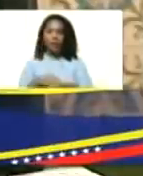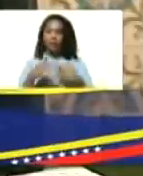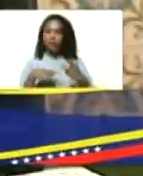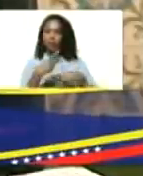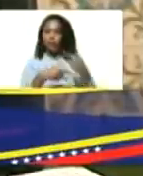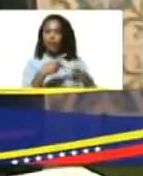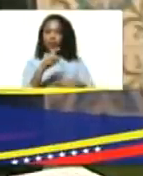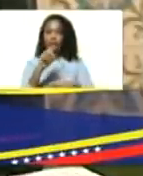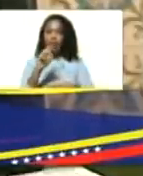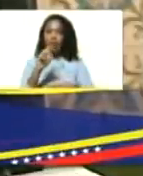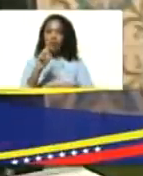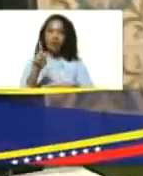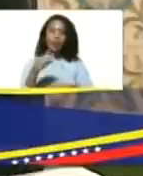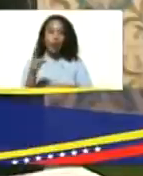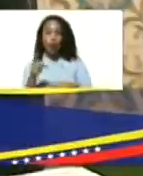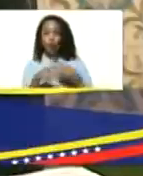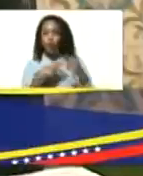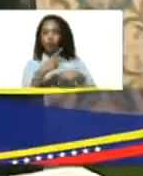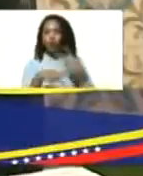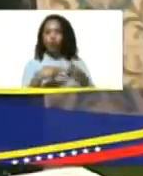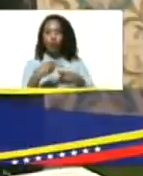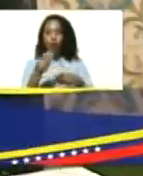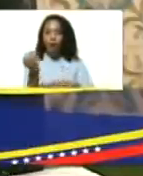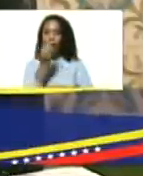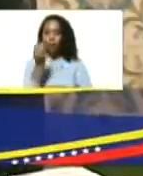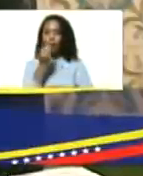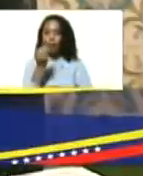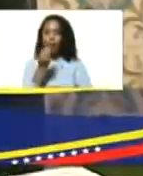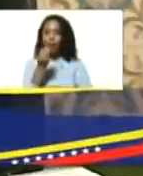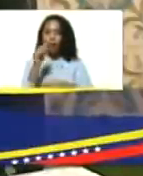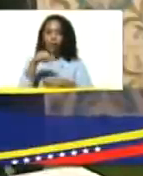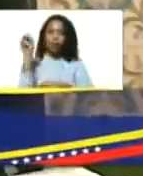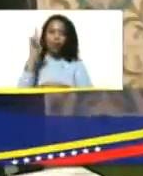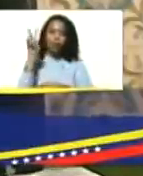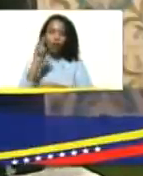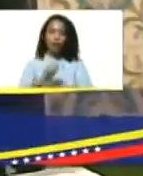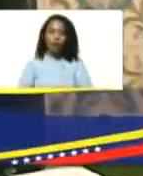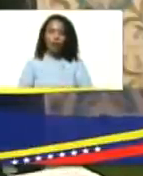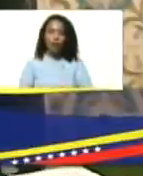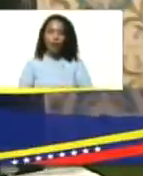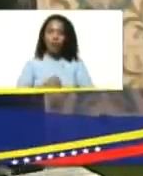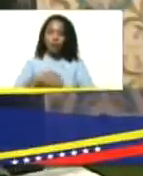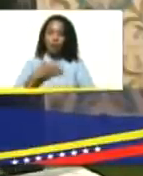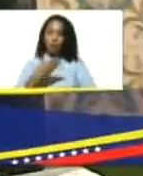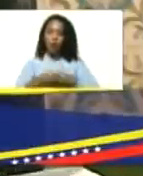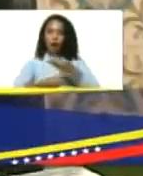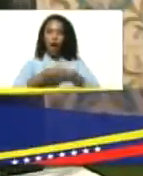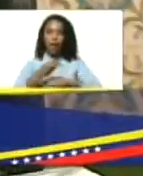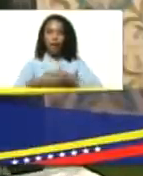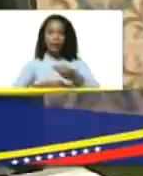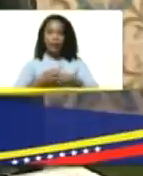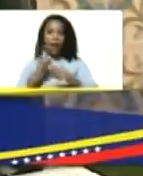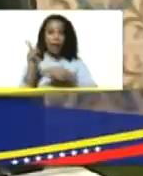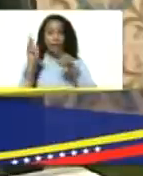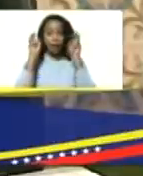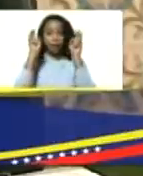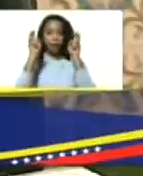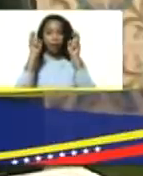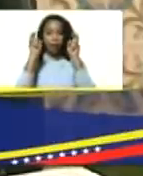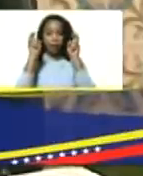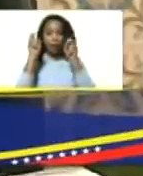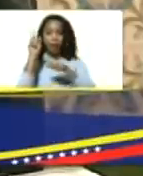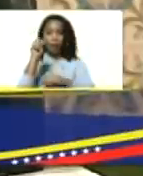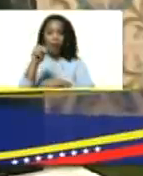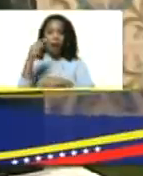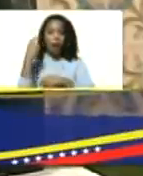si nosotros producimos las leguminosas en venezuela podemos garantizar ese rubro también lo